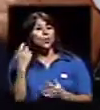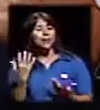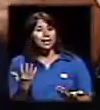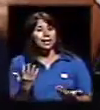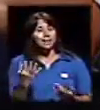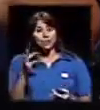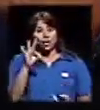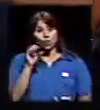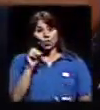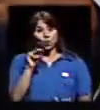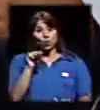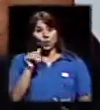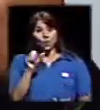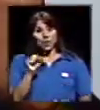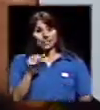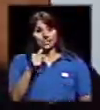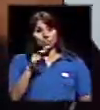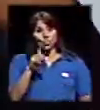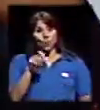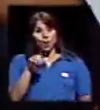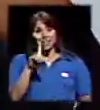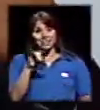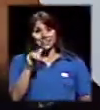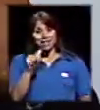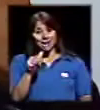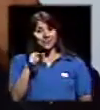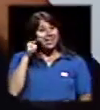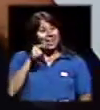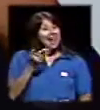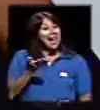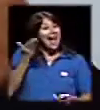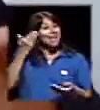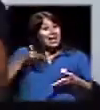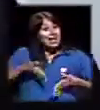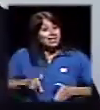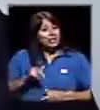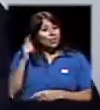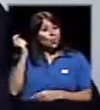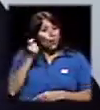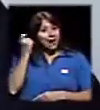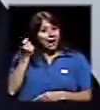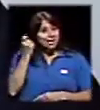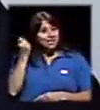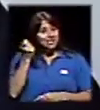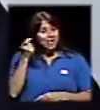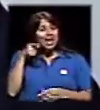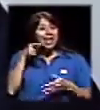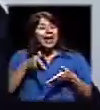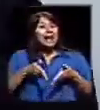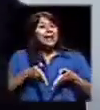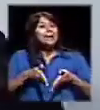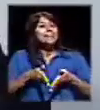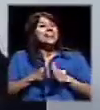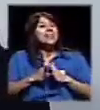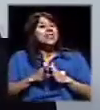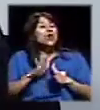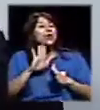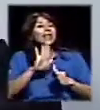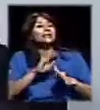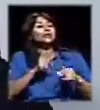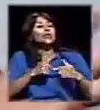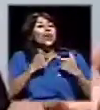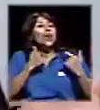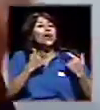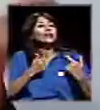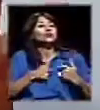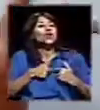don Tomás Guardia, que había nacido en Guanacaste, en Bagaste, pidió que su corazón se enterrara